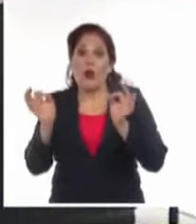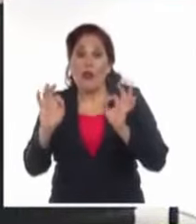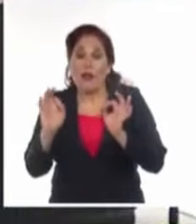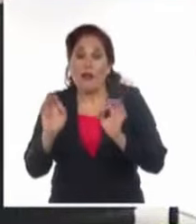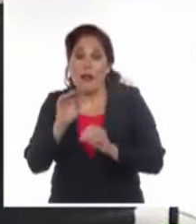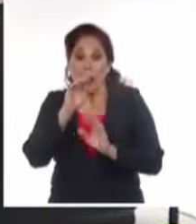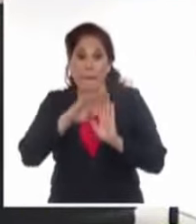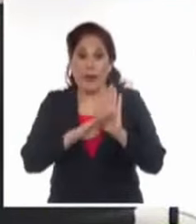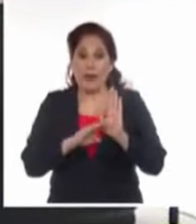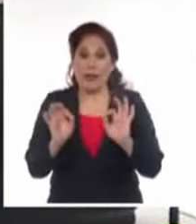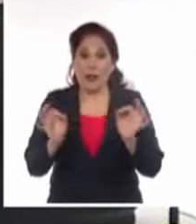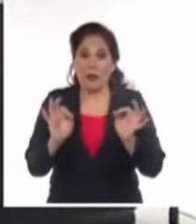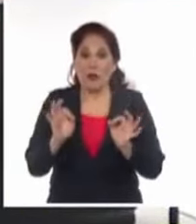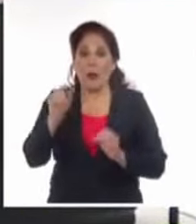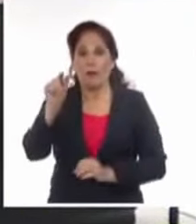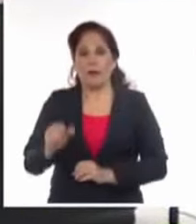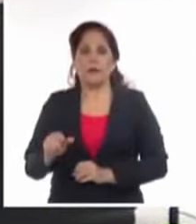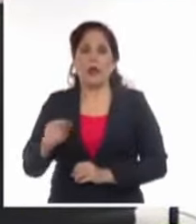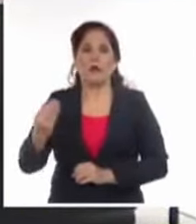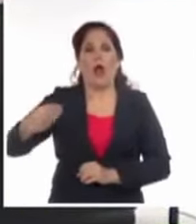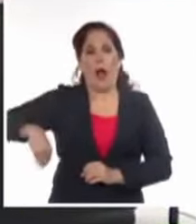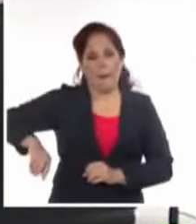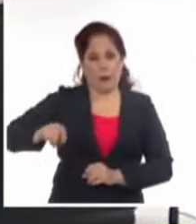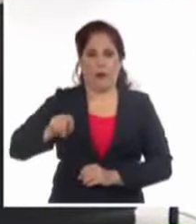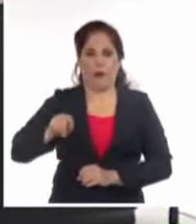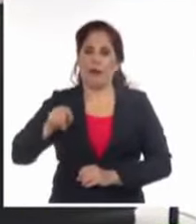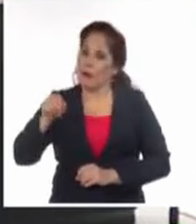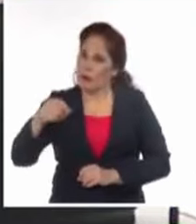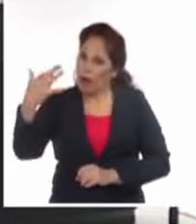medida, ya hay gente aprovechándose de eso